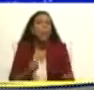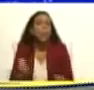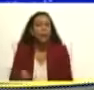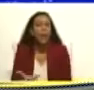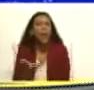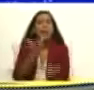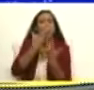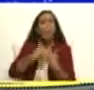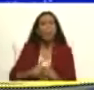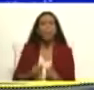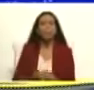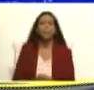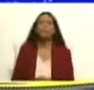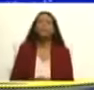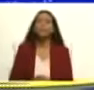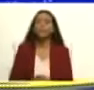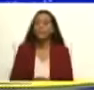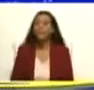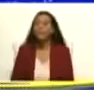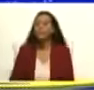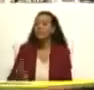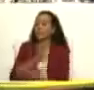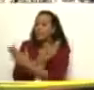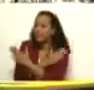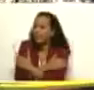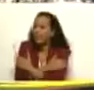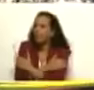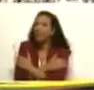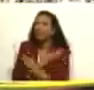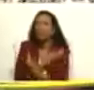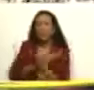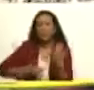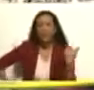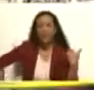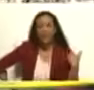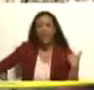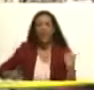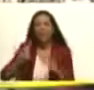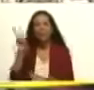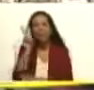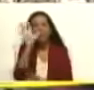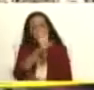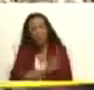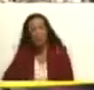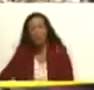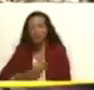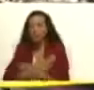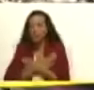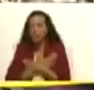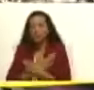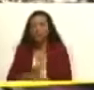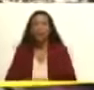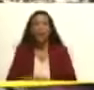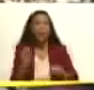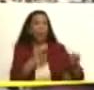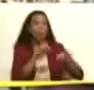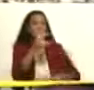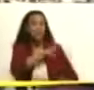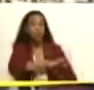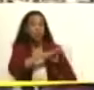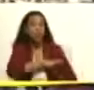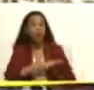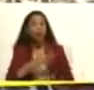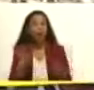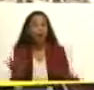Héctor. Gracias, presidente. Un abrazo para usted y para Venezuela toda. Miren, los movimientos sociales,